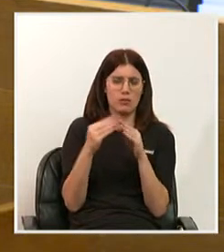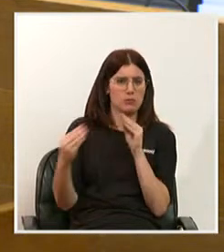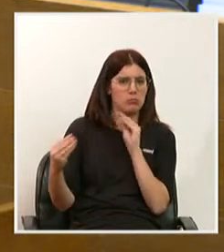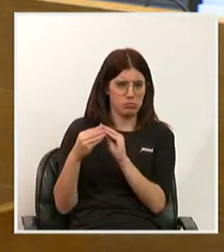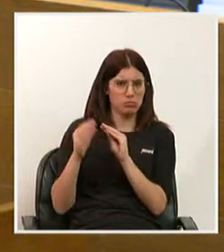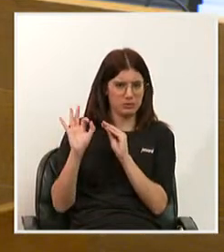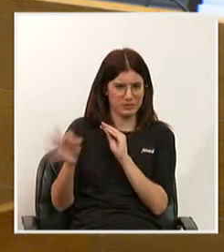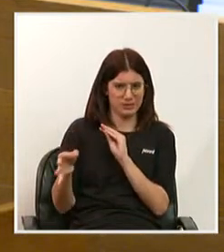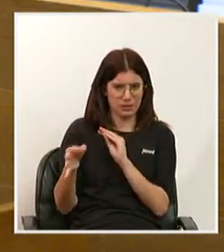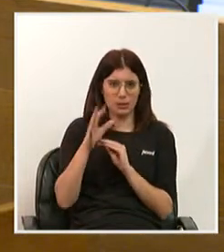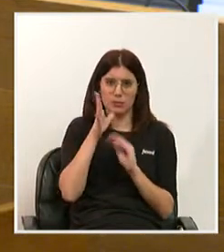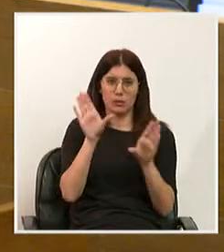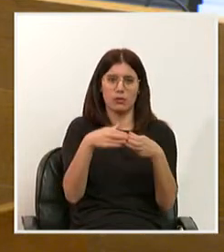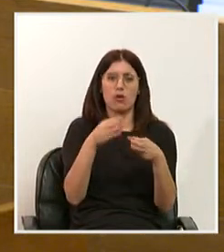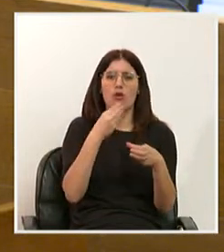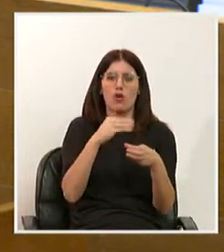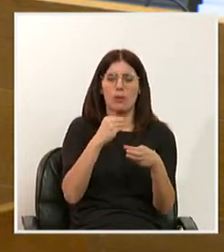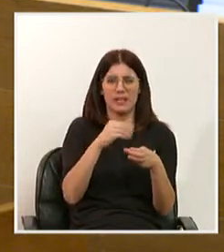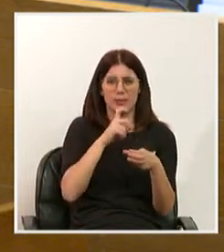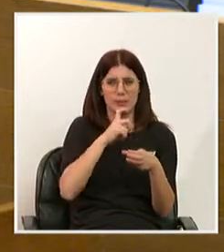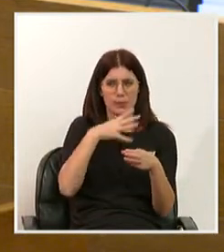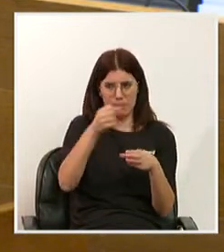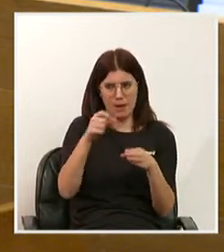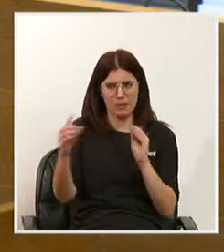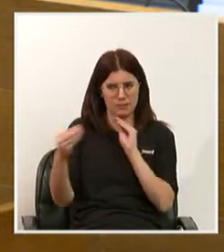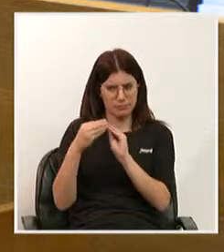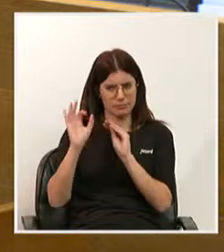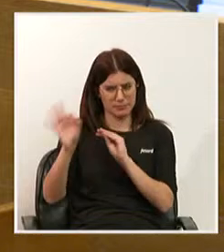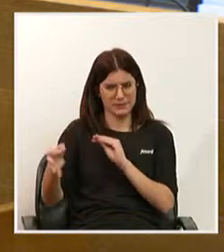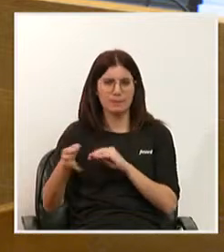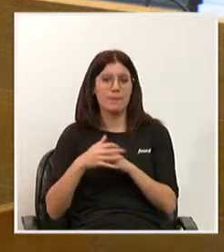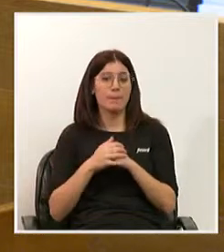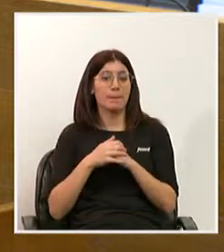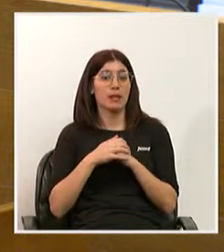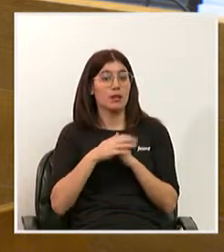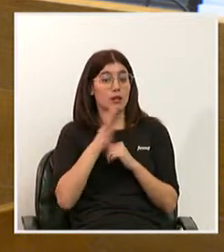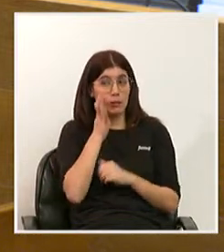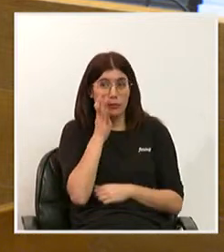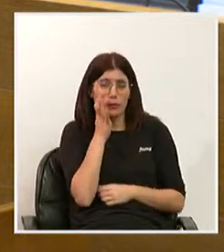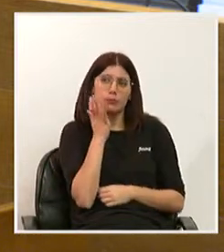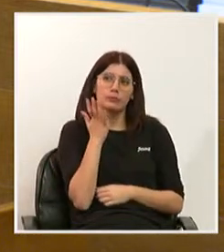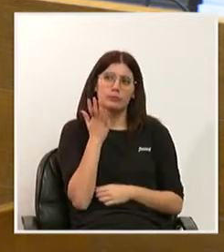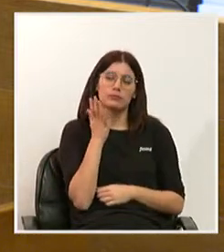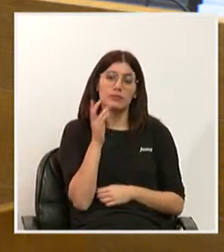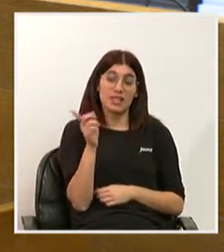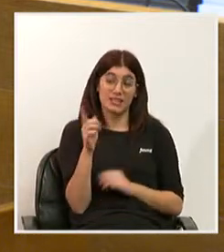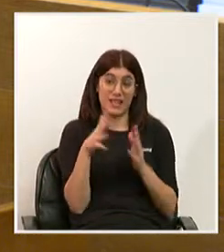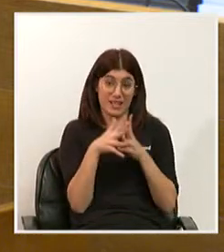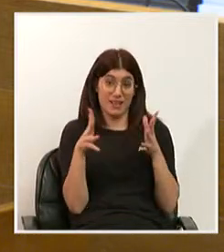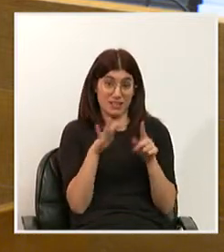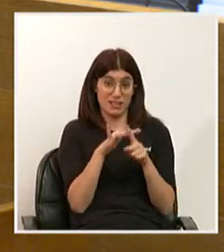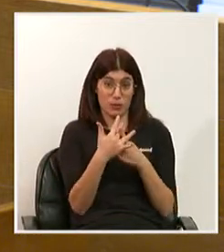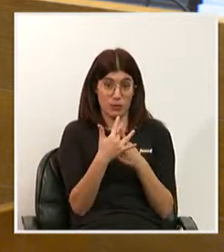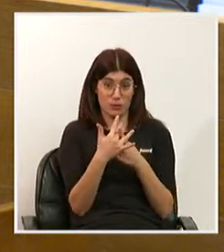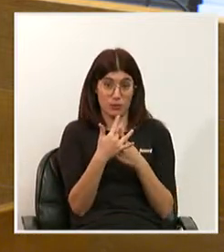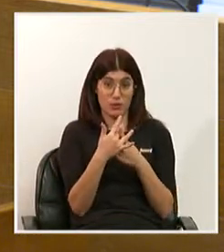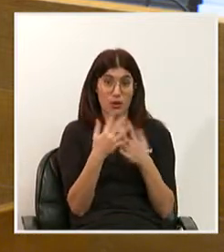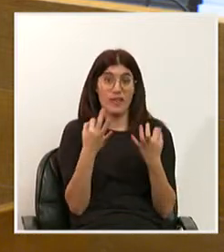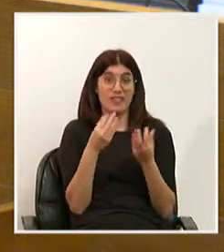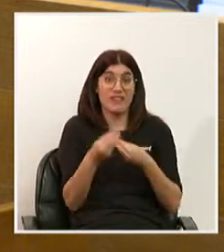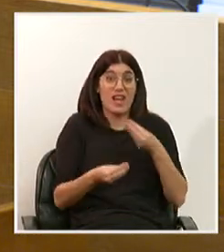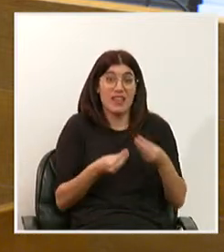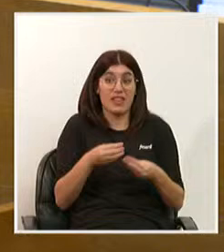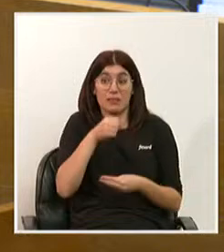sobre todo por parte por parte de los jóvenes por lo tanto creo que ante esa grave situación lo que debería hacer el partido